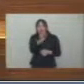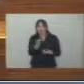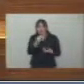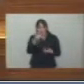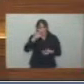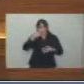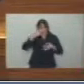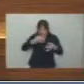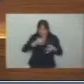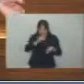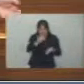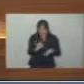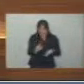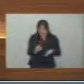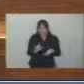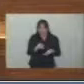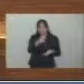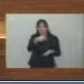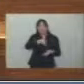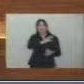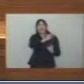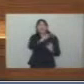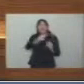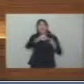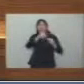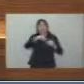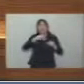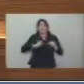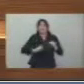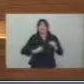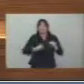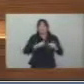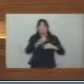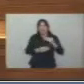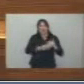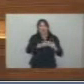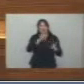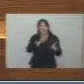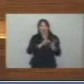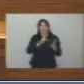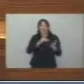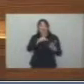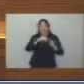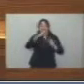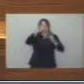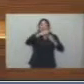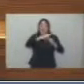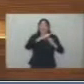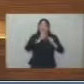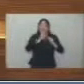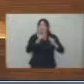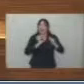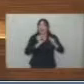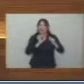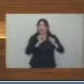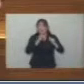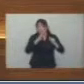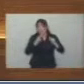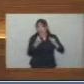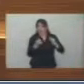cierto, que se lo pregunten a las obras que estuvieron ejecutándose sin que nadie les dijera que tenían que pararse y sin que hubiese dinero para